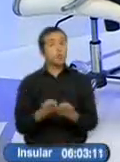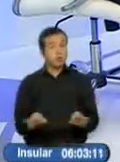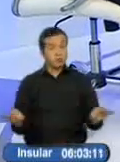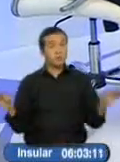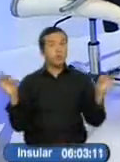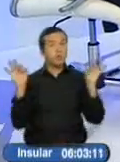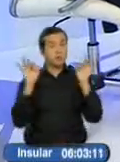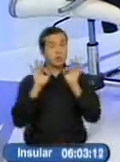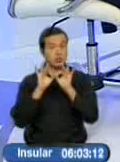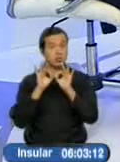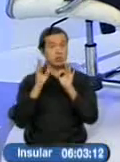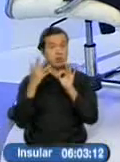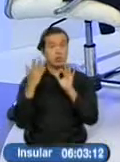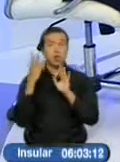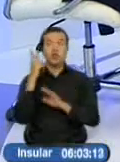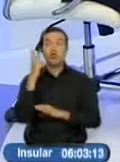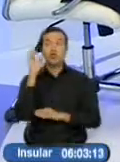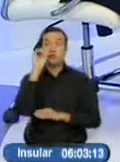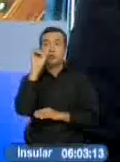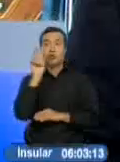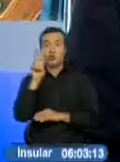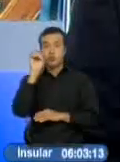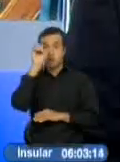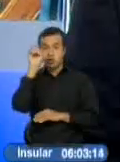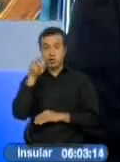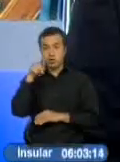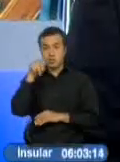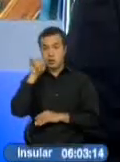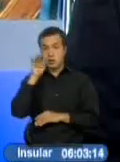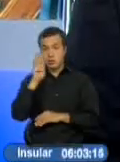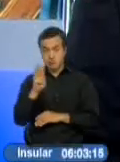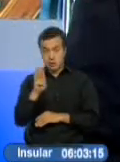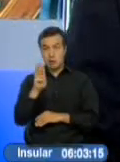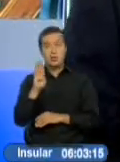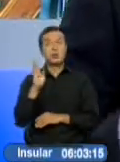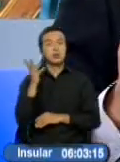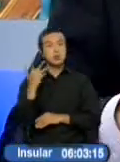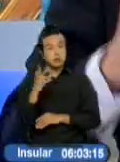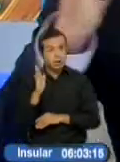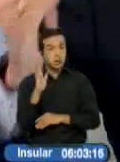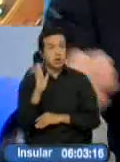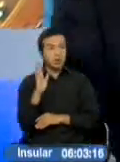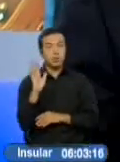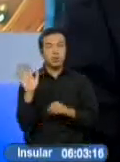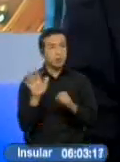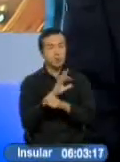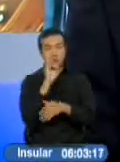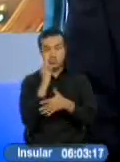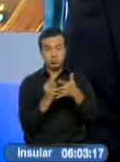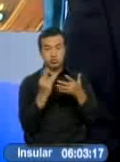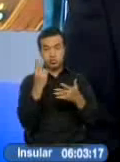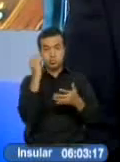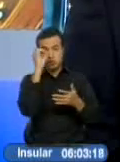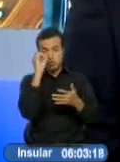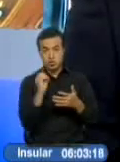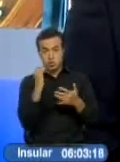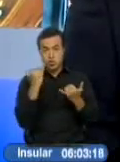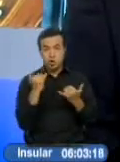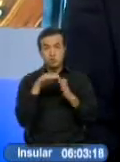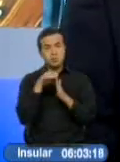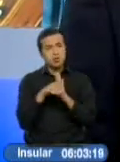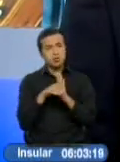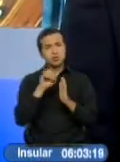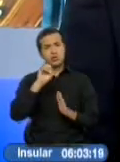importante. Estuvo en el 2% en relación al Producto Interno Bruto consolidado, al total. Hoy está en el